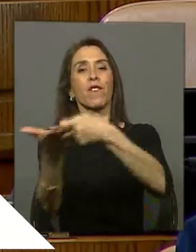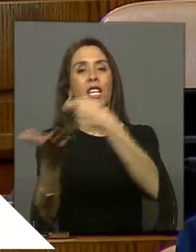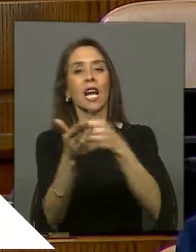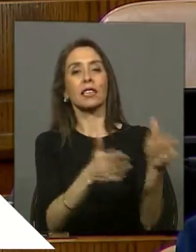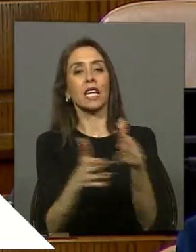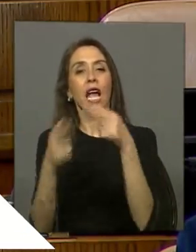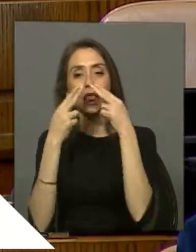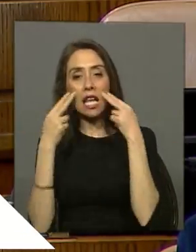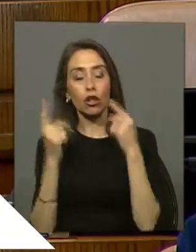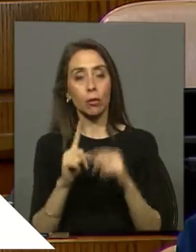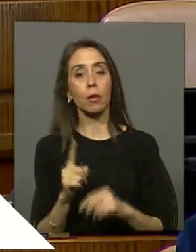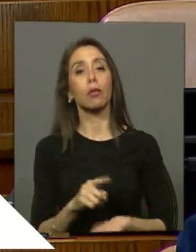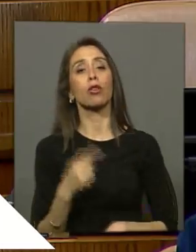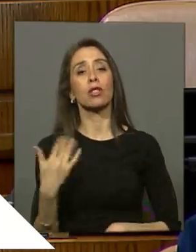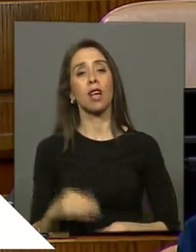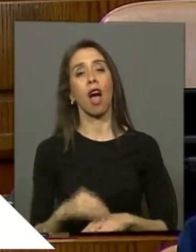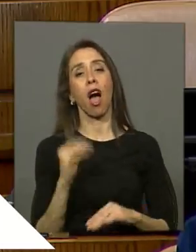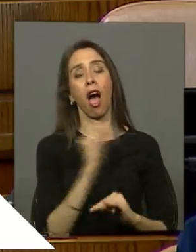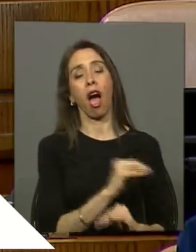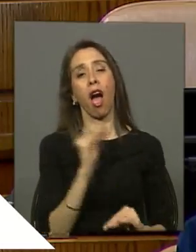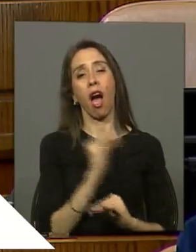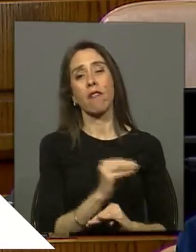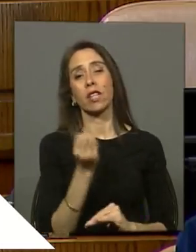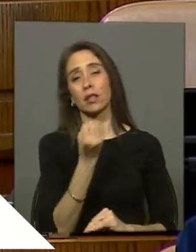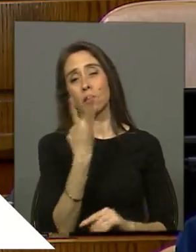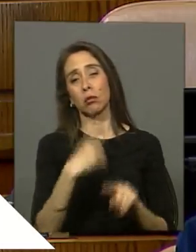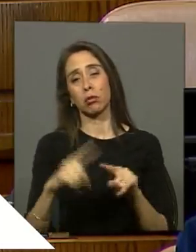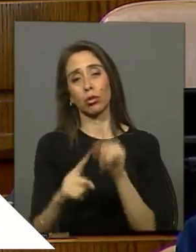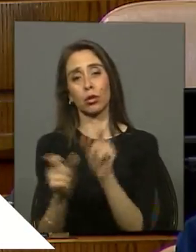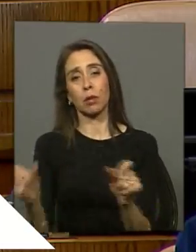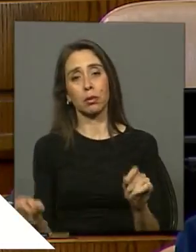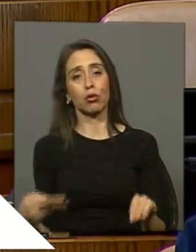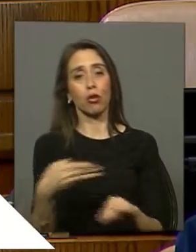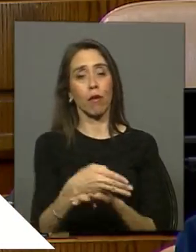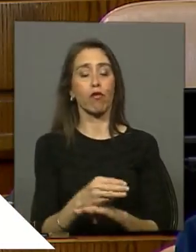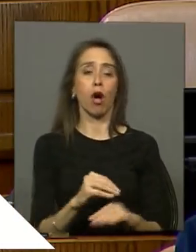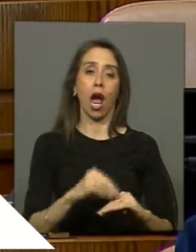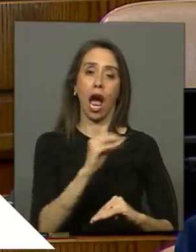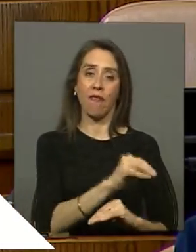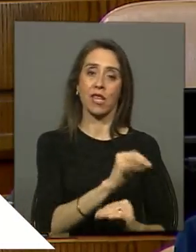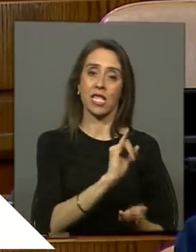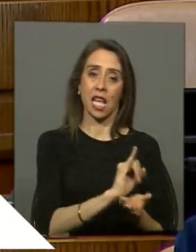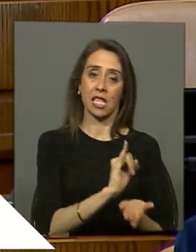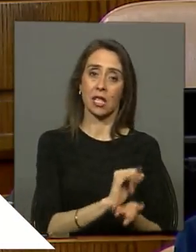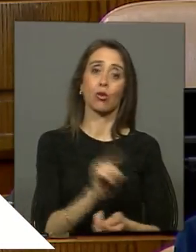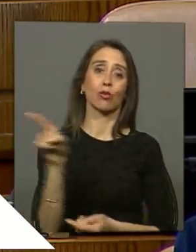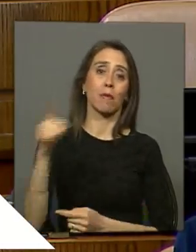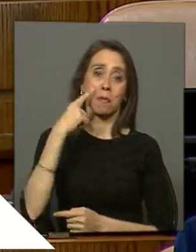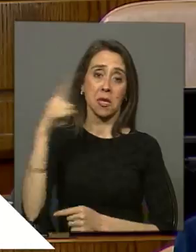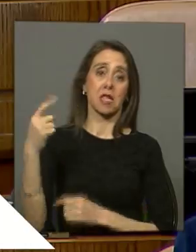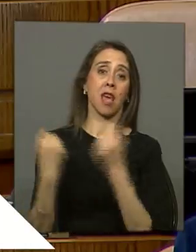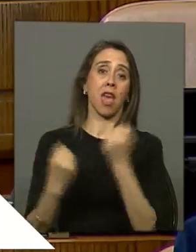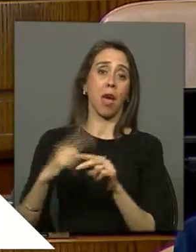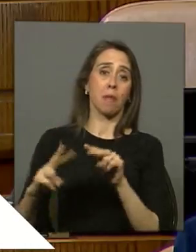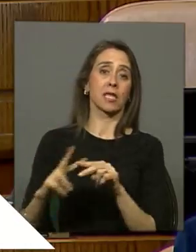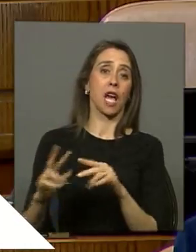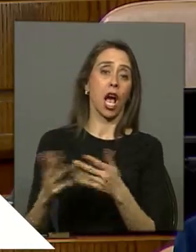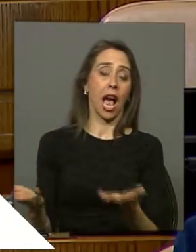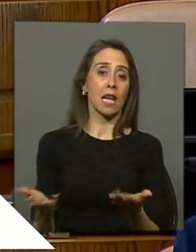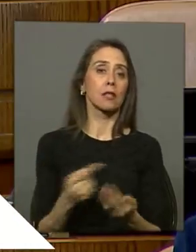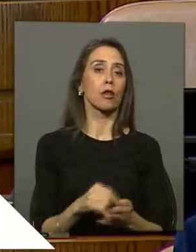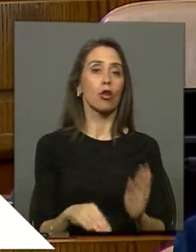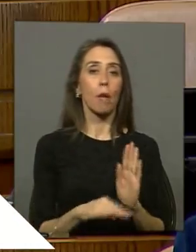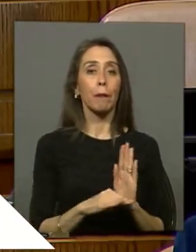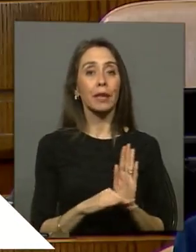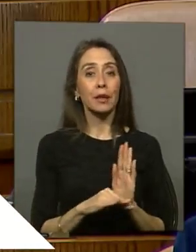tantas advertencias de las más variadas personas del actuar de estas empresas lo mínimo que pudieron haber